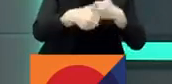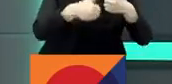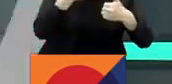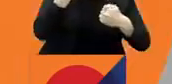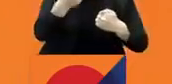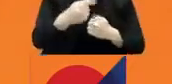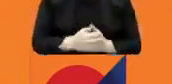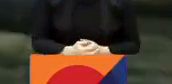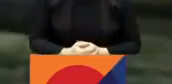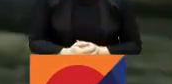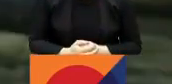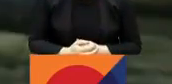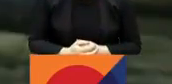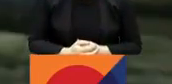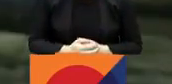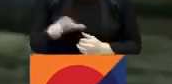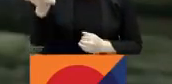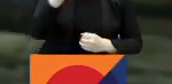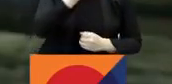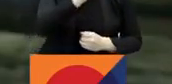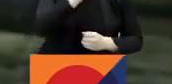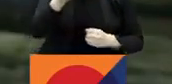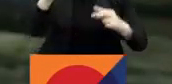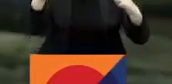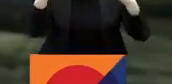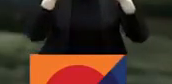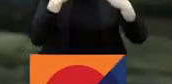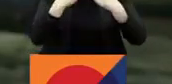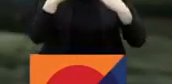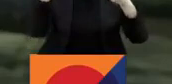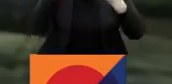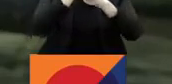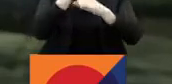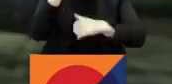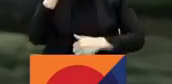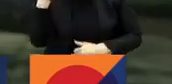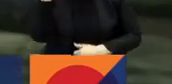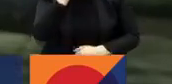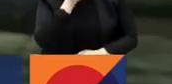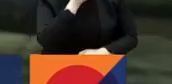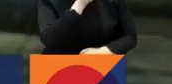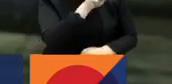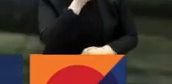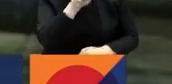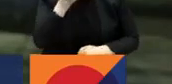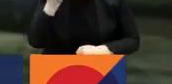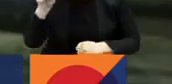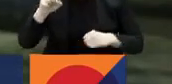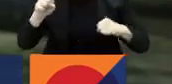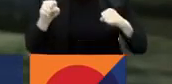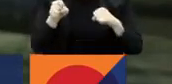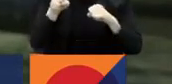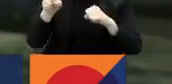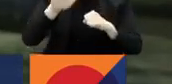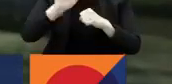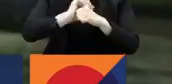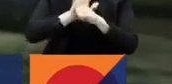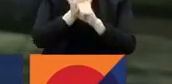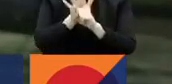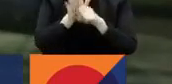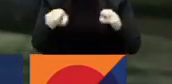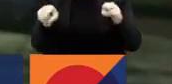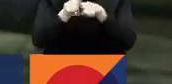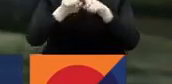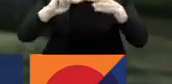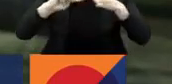Lina, Damaris, televidentes, muy buenas noches. Pues estos nuevos descubrimientos se hicieron después de analizar